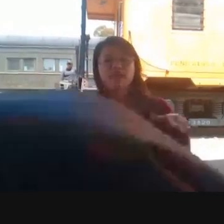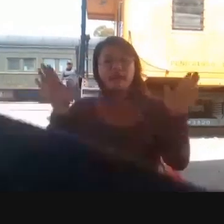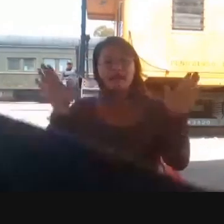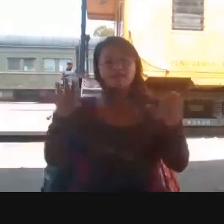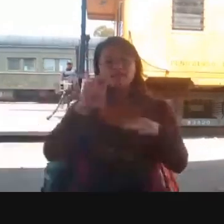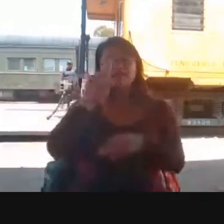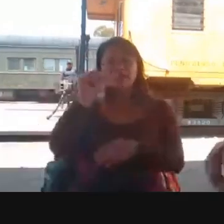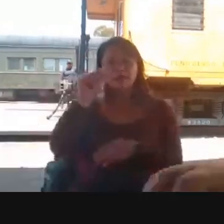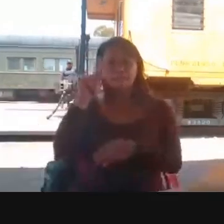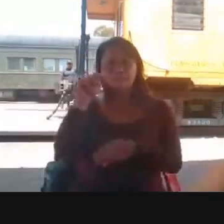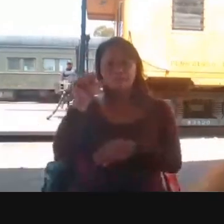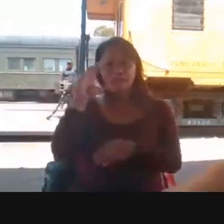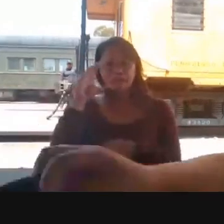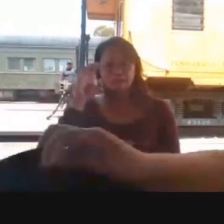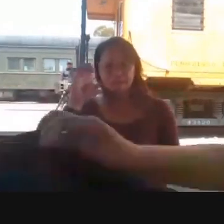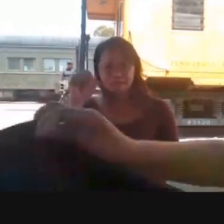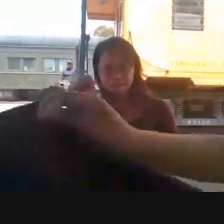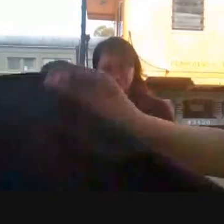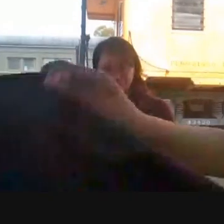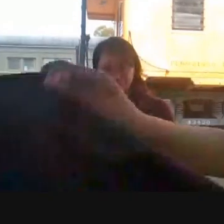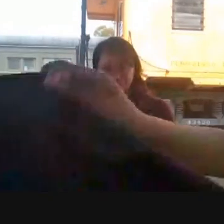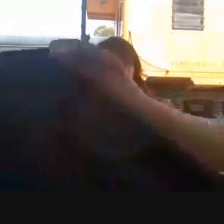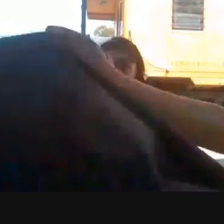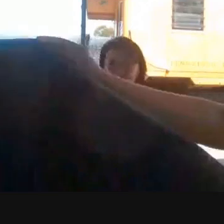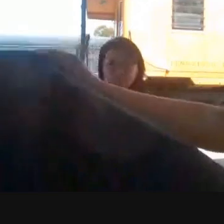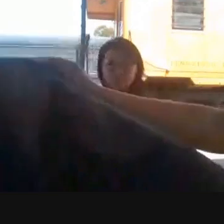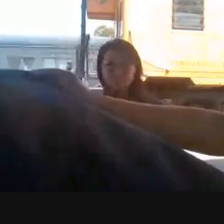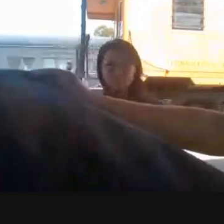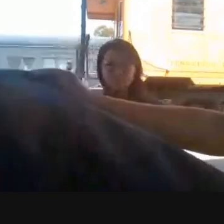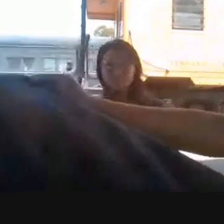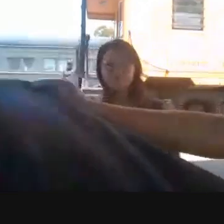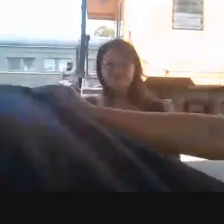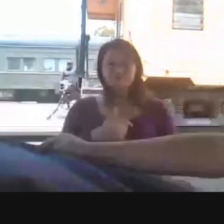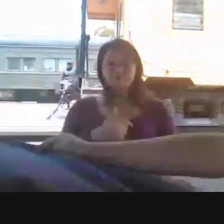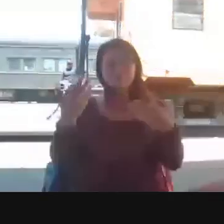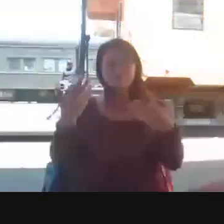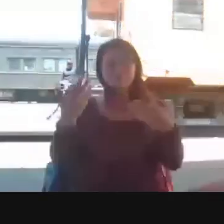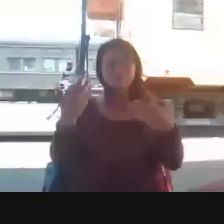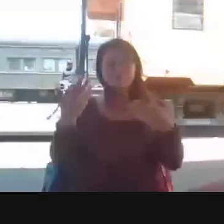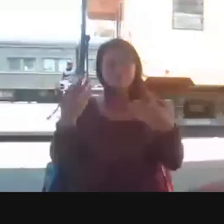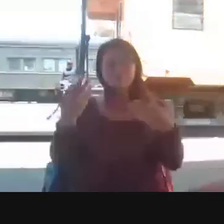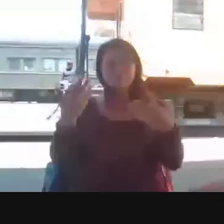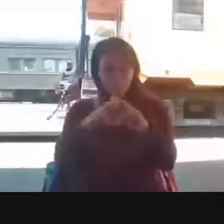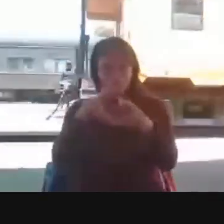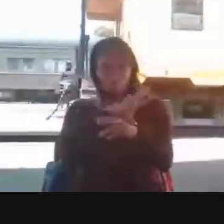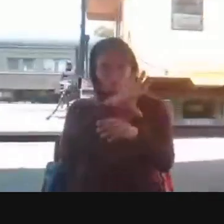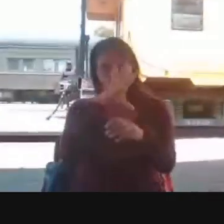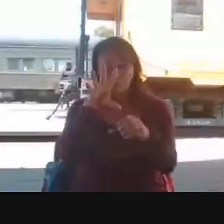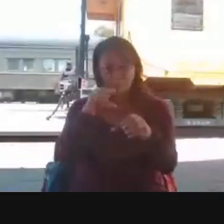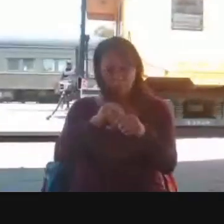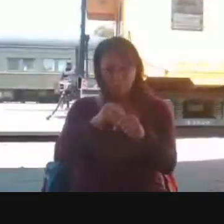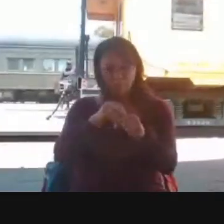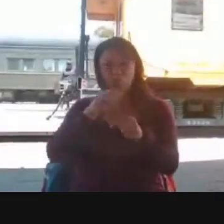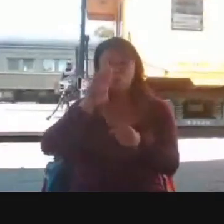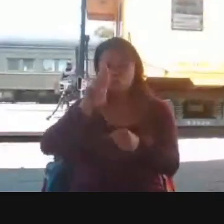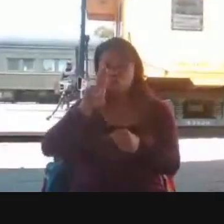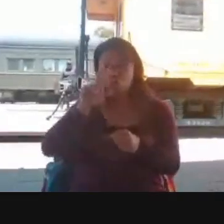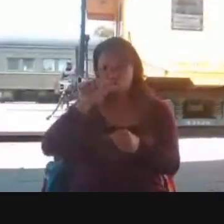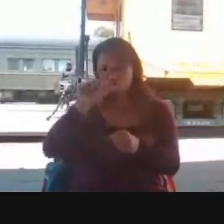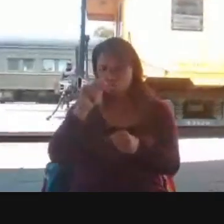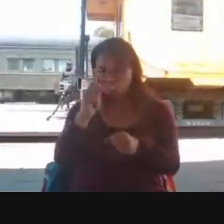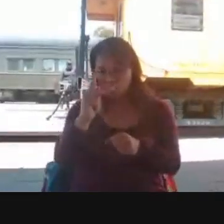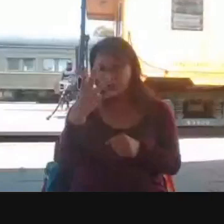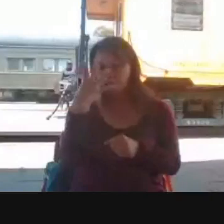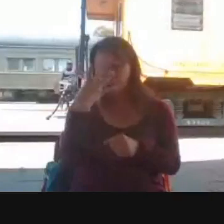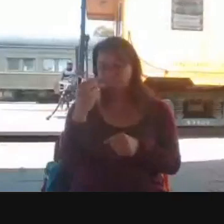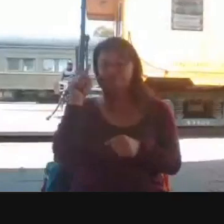nocturnas. En su experiencia profesional, es profesor de tiempo completo en la Facultad Facultad de Ciencias Biológicas de la UAP. También desde